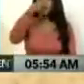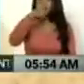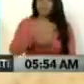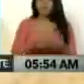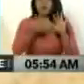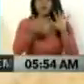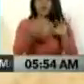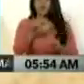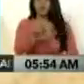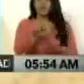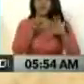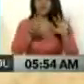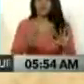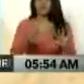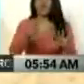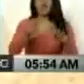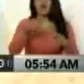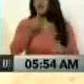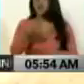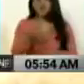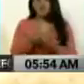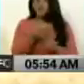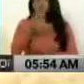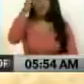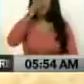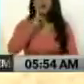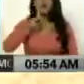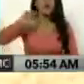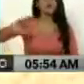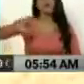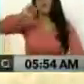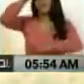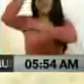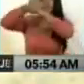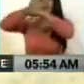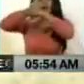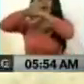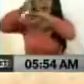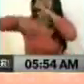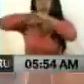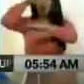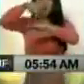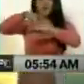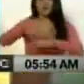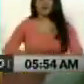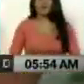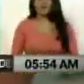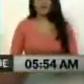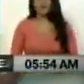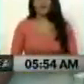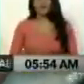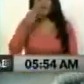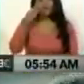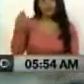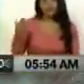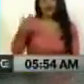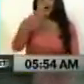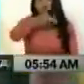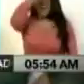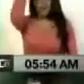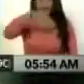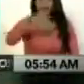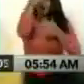de 1817, Simón Bolívar, jefe supremo de la República. El comandante